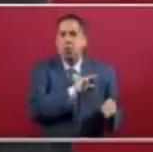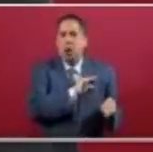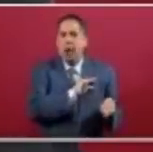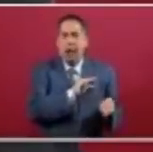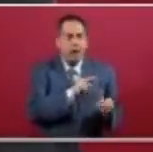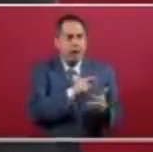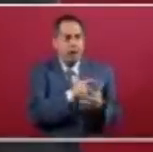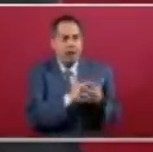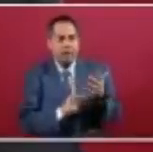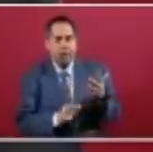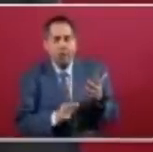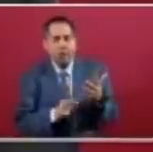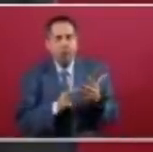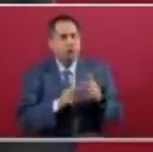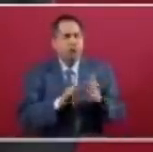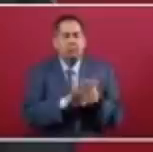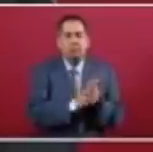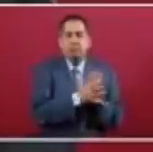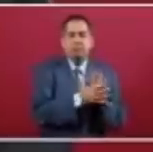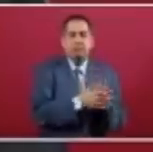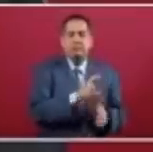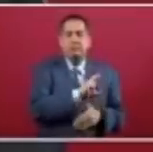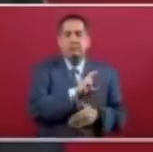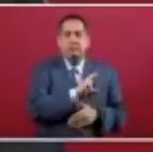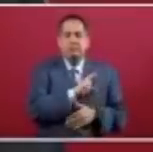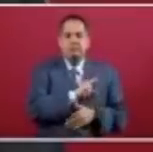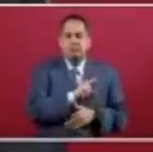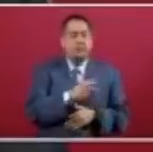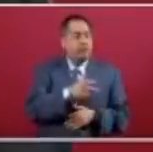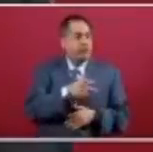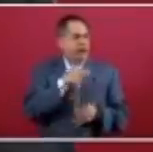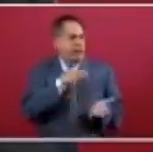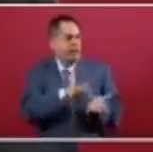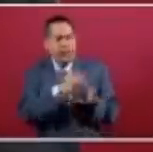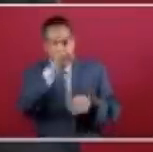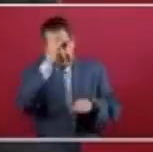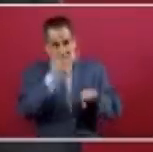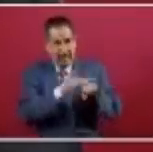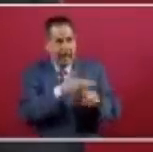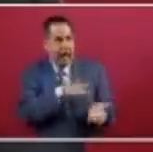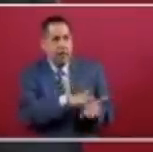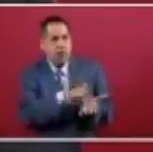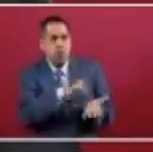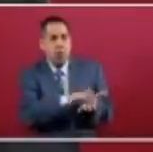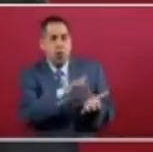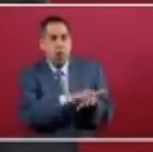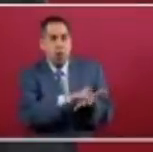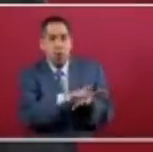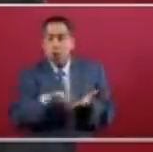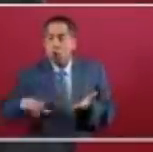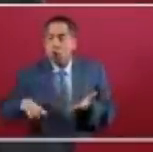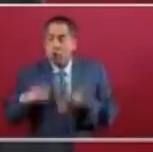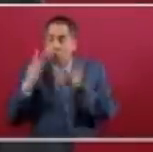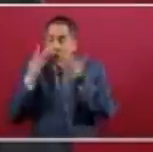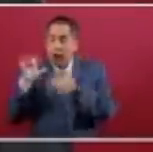este proceso de privatización apoyando a empresas extranjeras privadas con asesores de sus propios